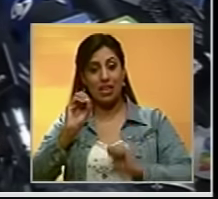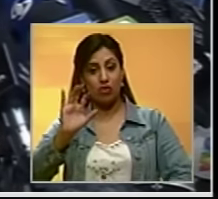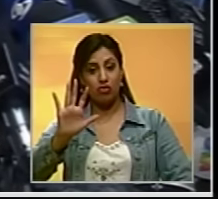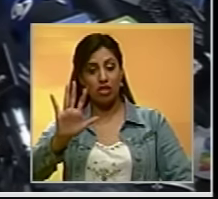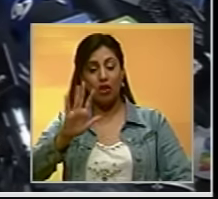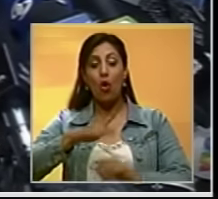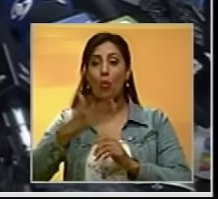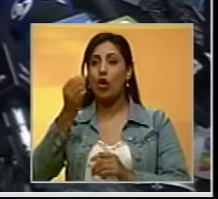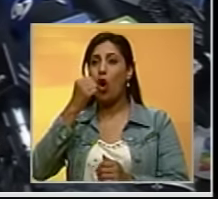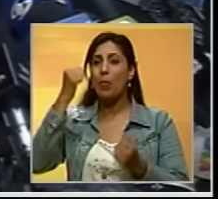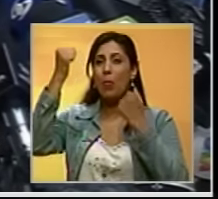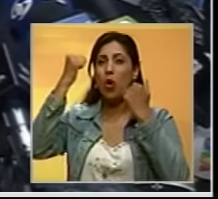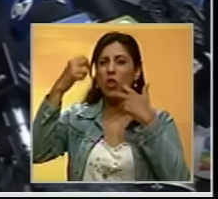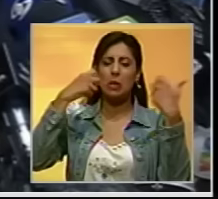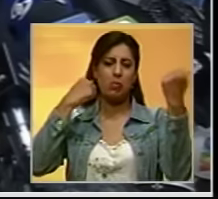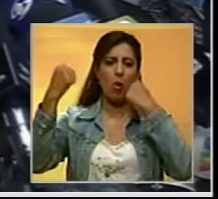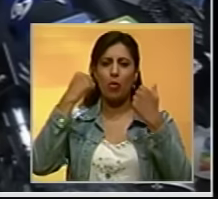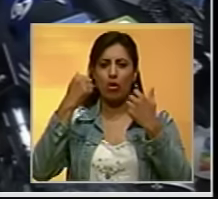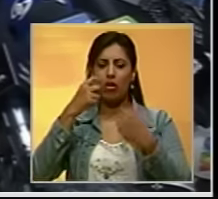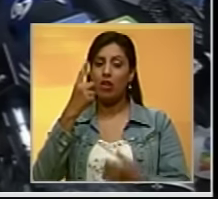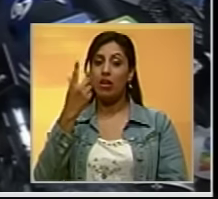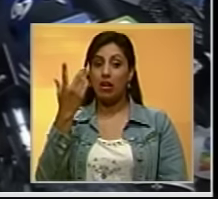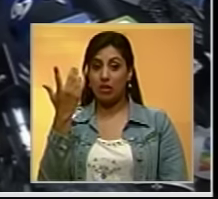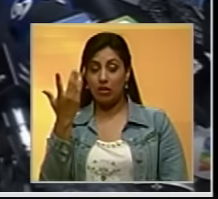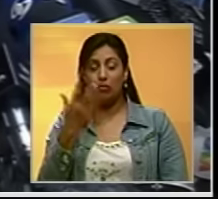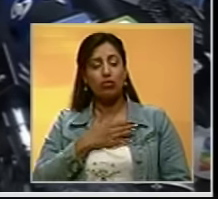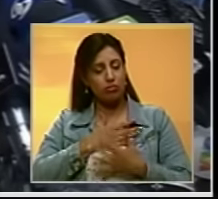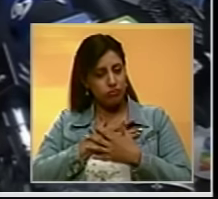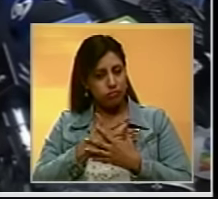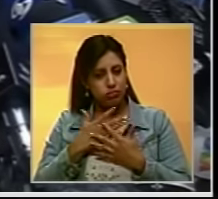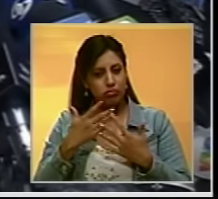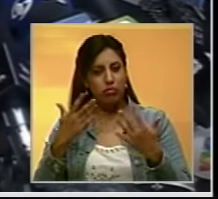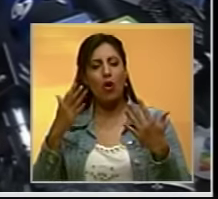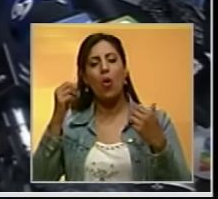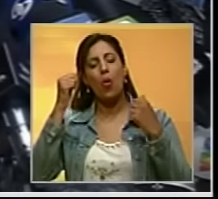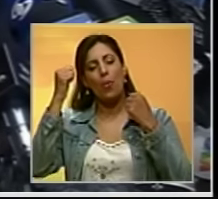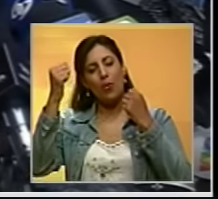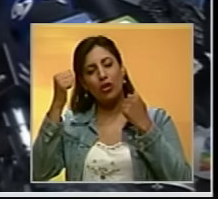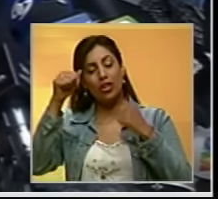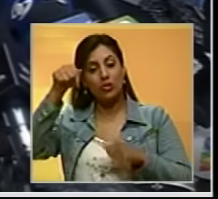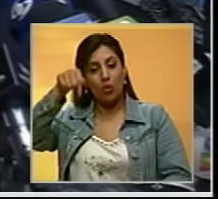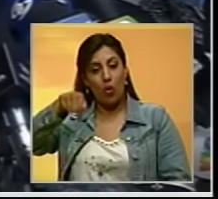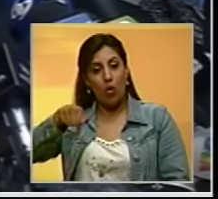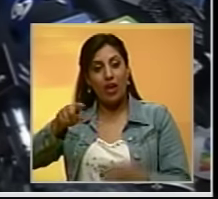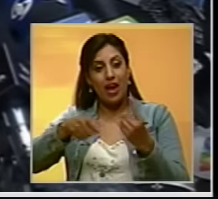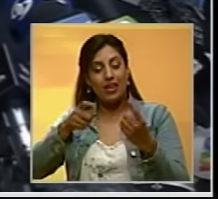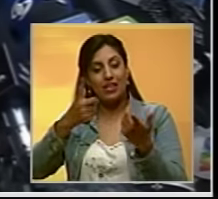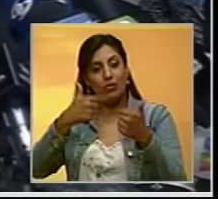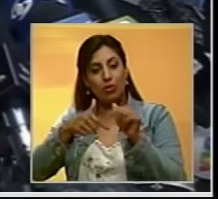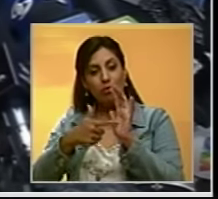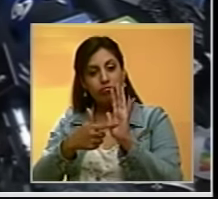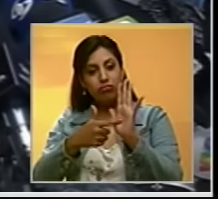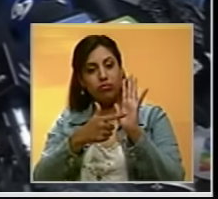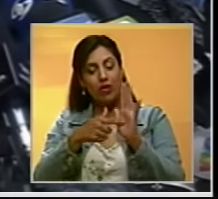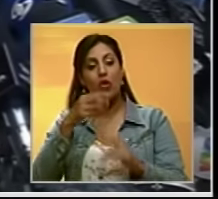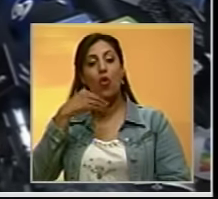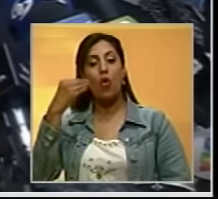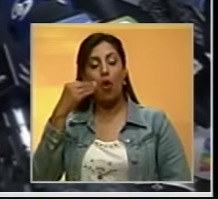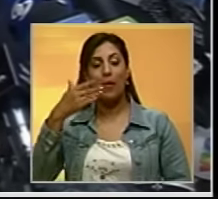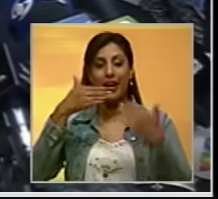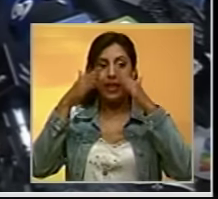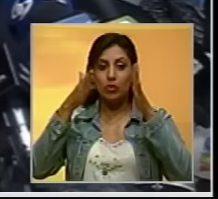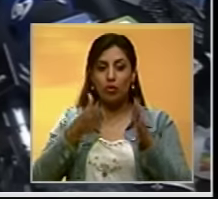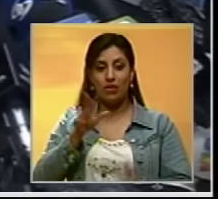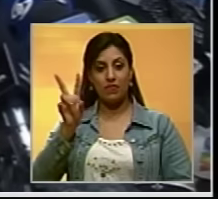por comida por alimentos nos solidarizamos con las protestas que hoy están protagonizando la juventud y los